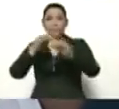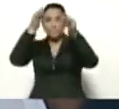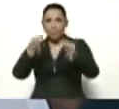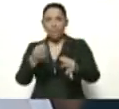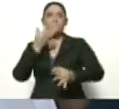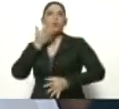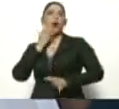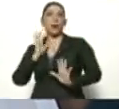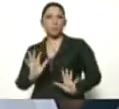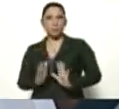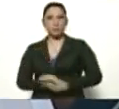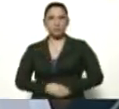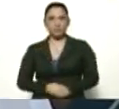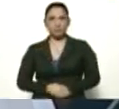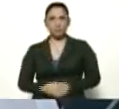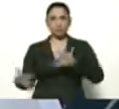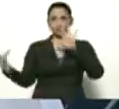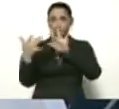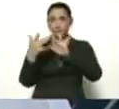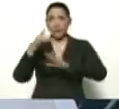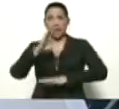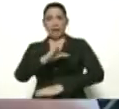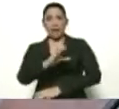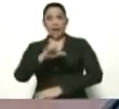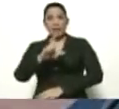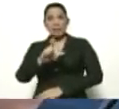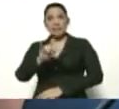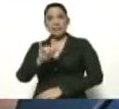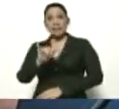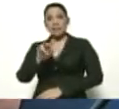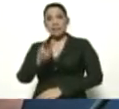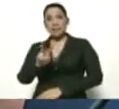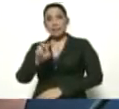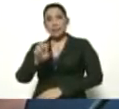ejemplo la relación de clíver alcalá cordones